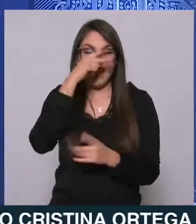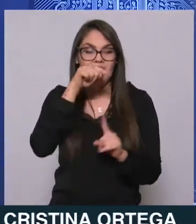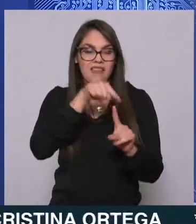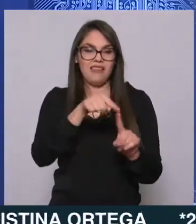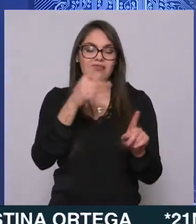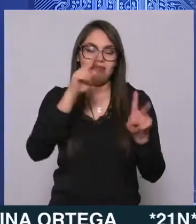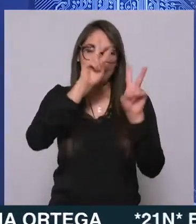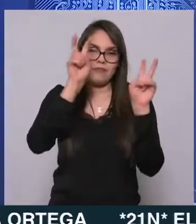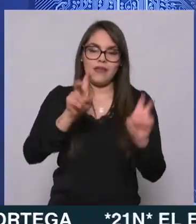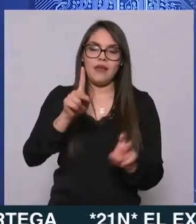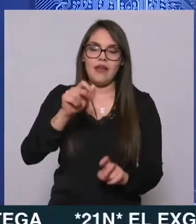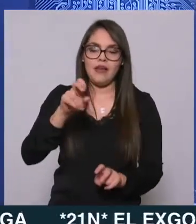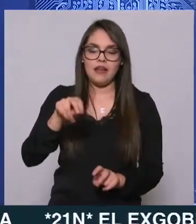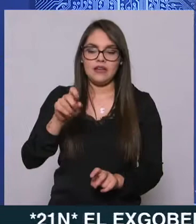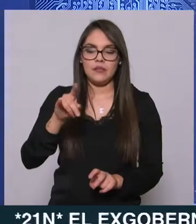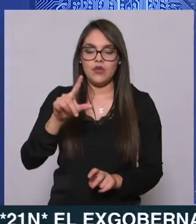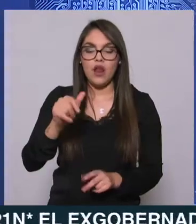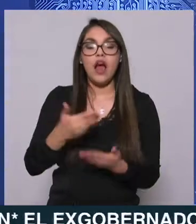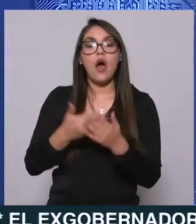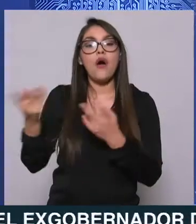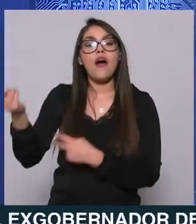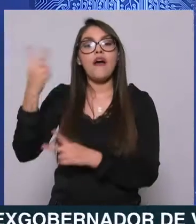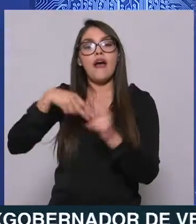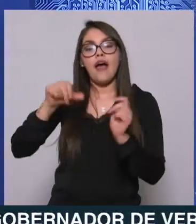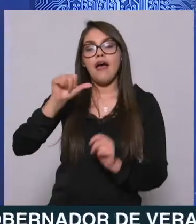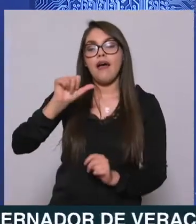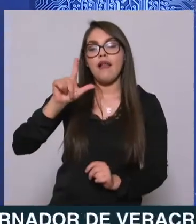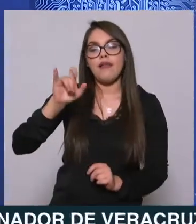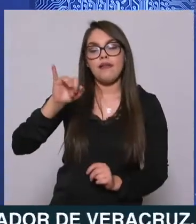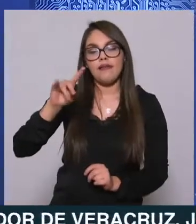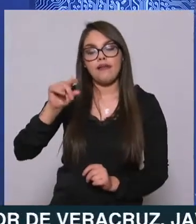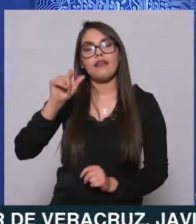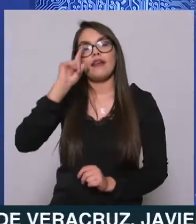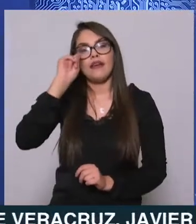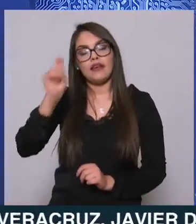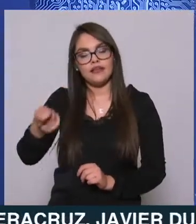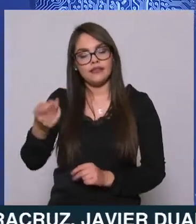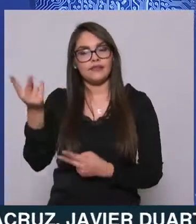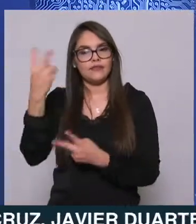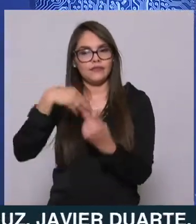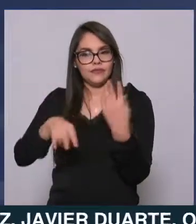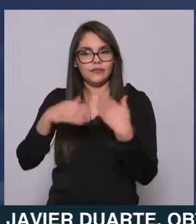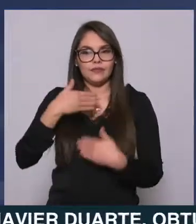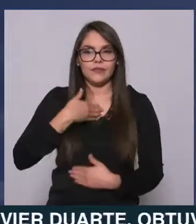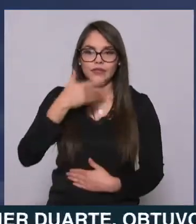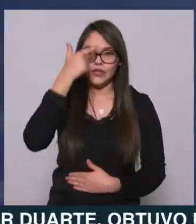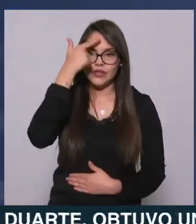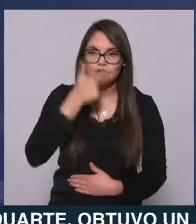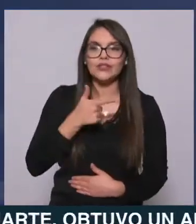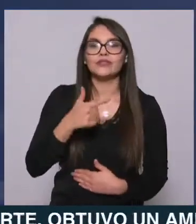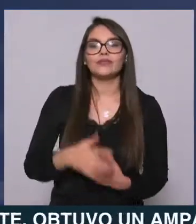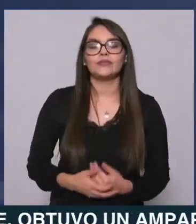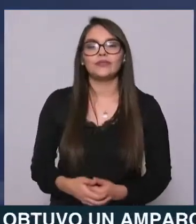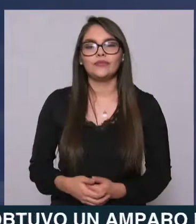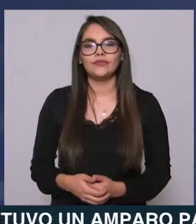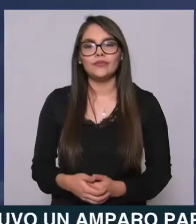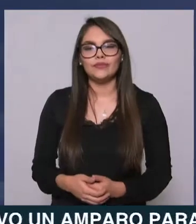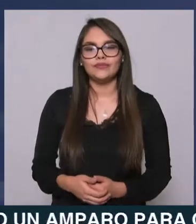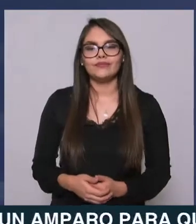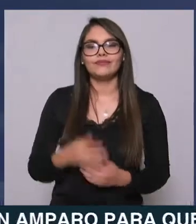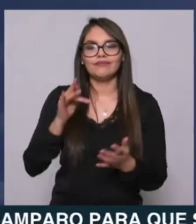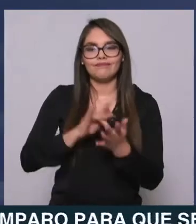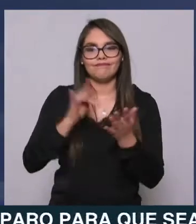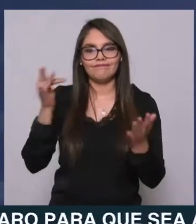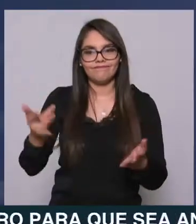Espíndola, recibimos esta noche a Aleida Hernández, catedrática de la UNAM. Aleida, muy buenas noches, gracias por estar con nosotros. Buenas noches, gracias por el